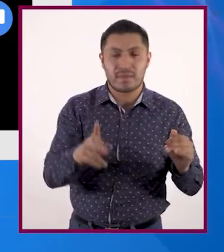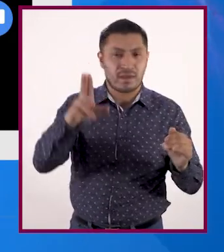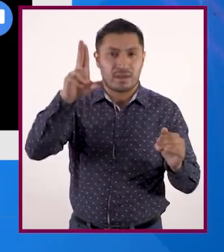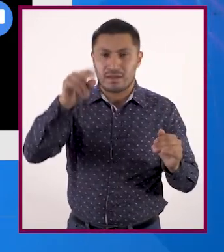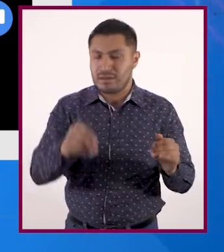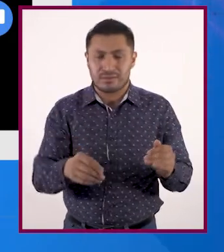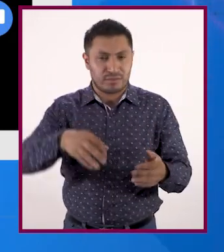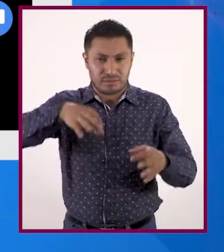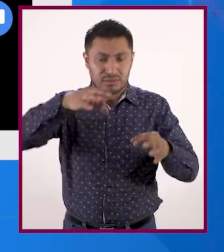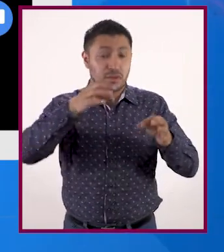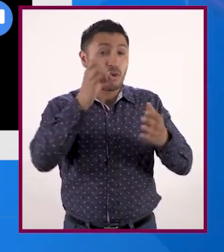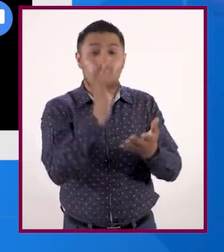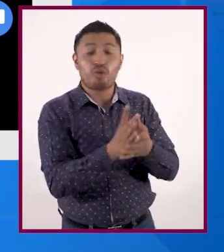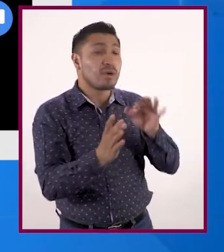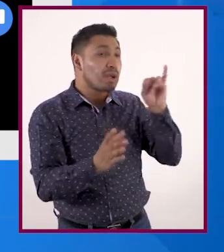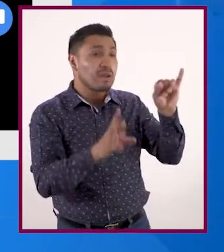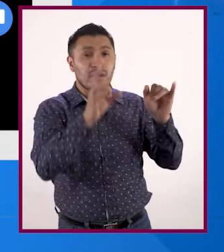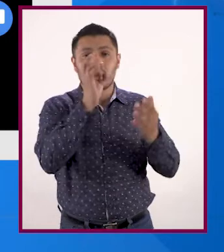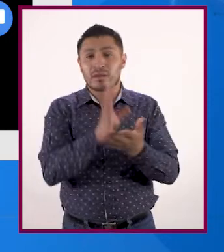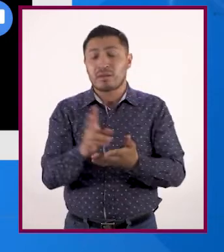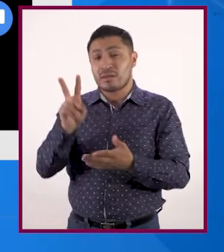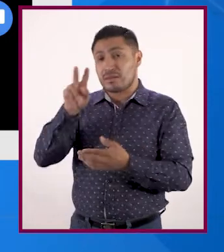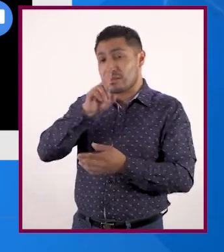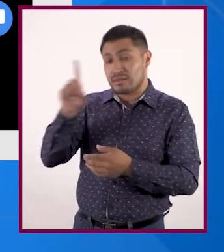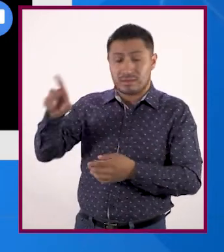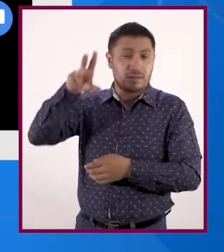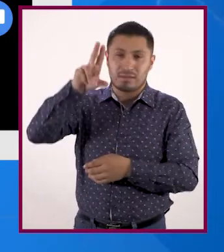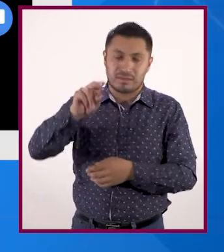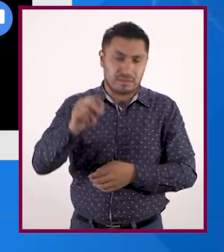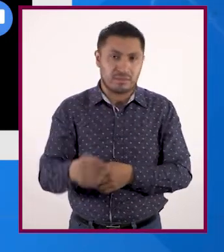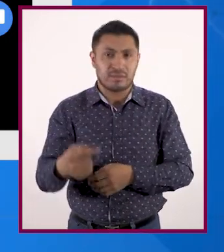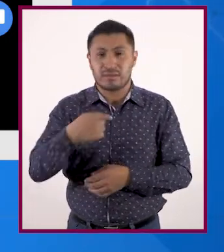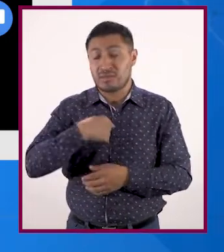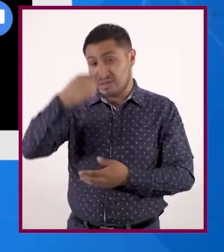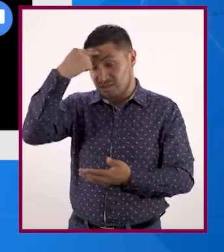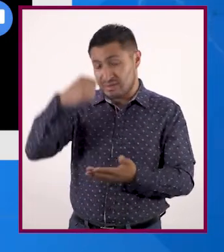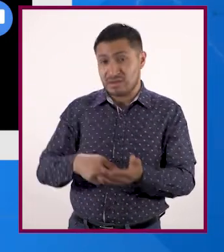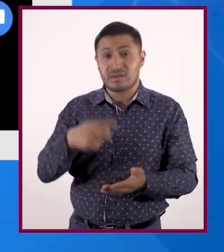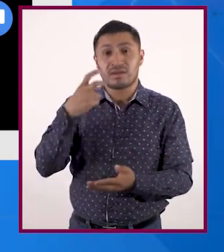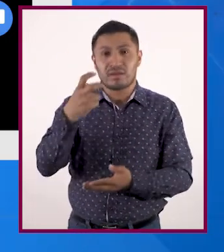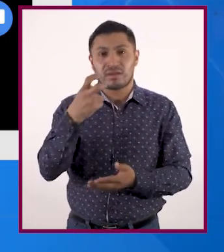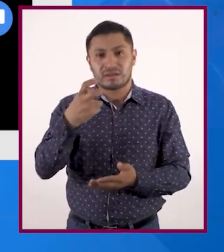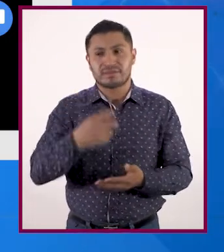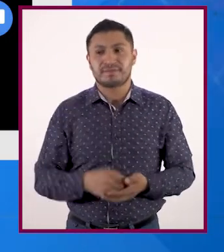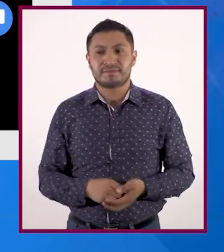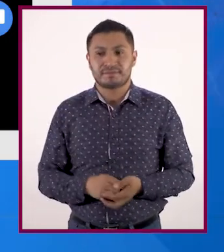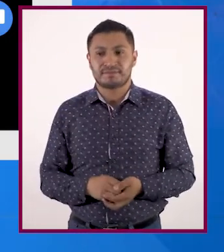toman una posición política real y ese desde mi punto de vista ese es el punto